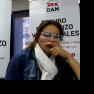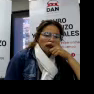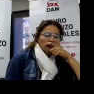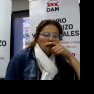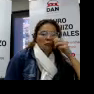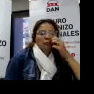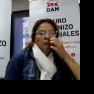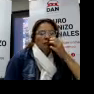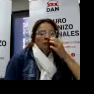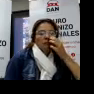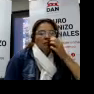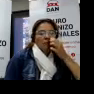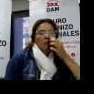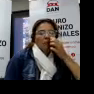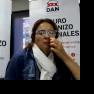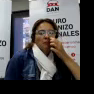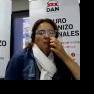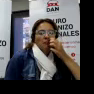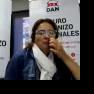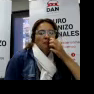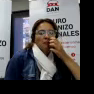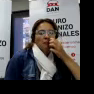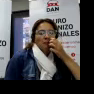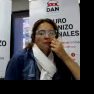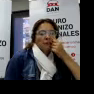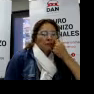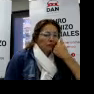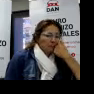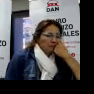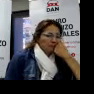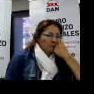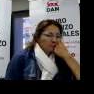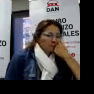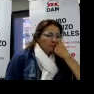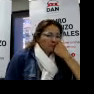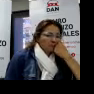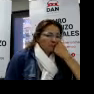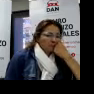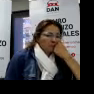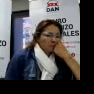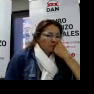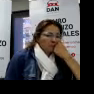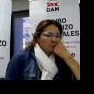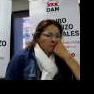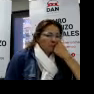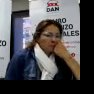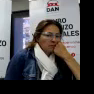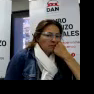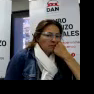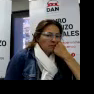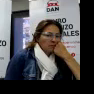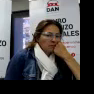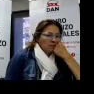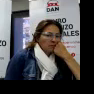algo un poquito más generalizado. Esto que salgamos del evento La Niña puede empezar a generar ese tipo de situaciones en